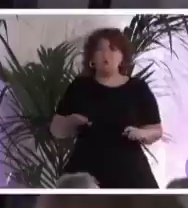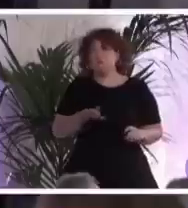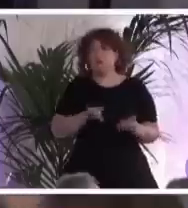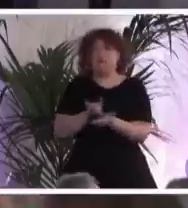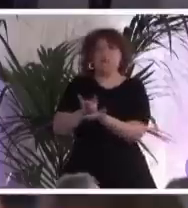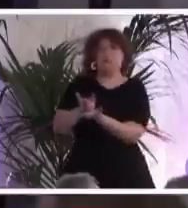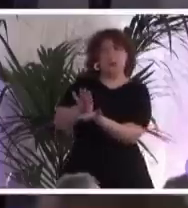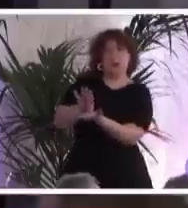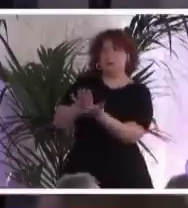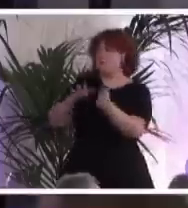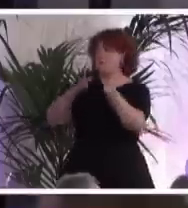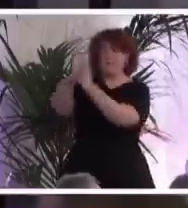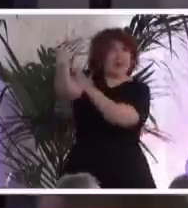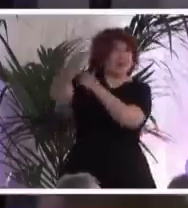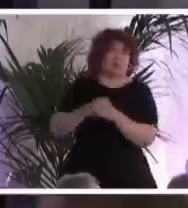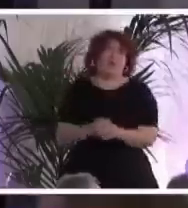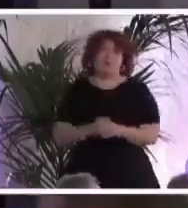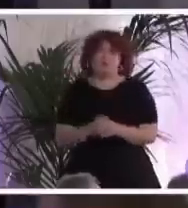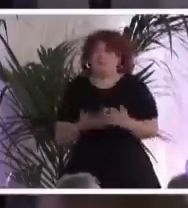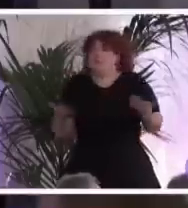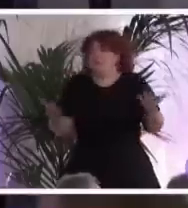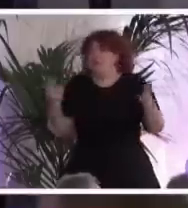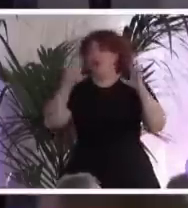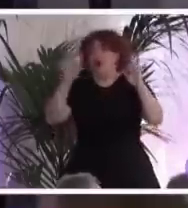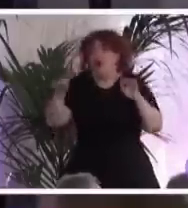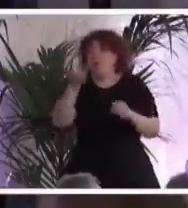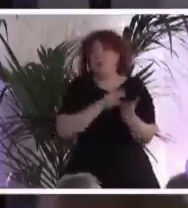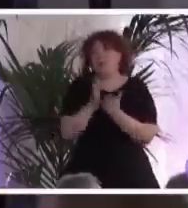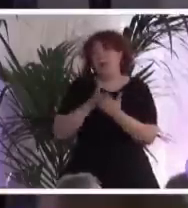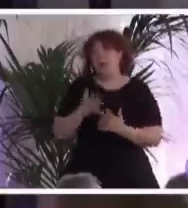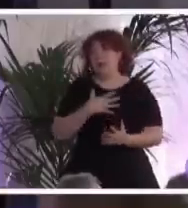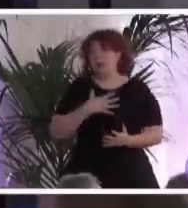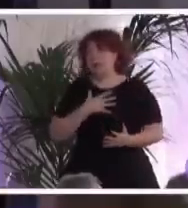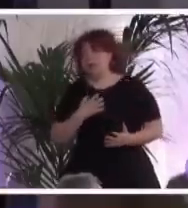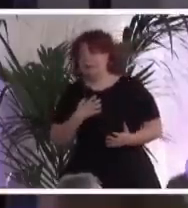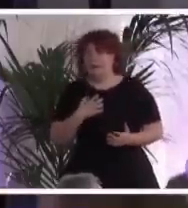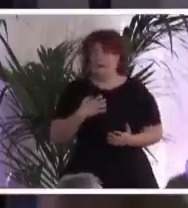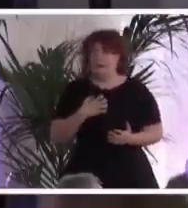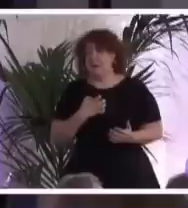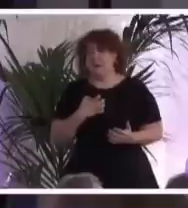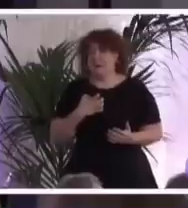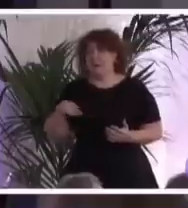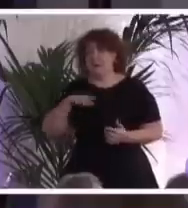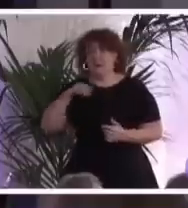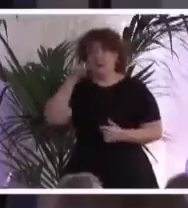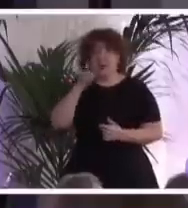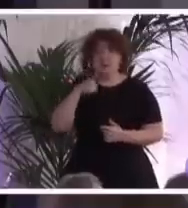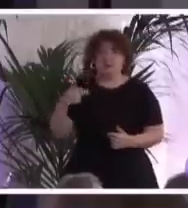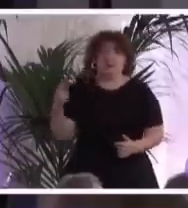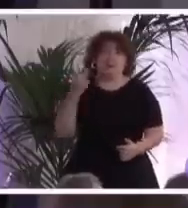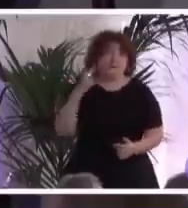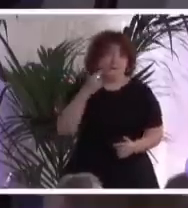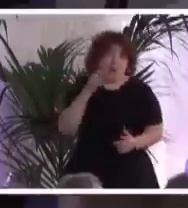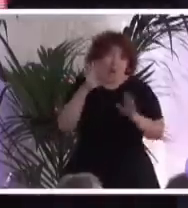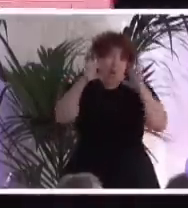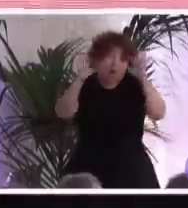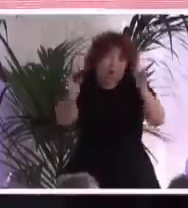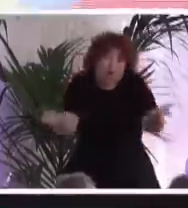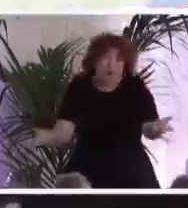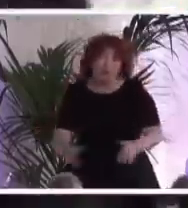para siempre pues hombres normal que no haya muchos periodistas que se atrevan a enfrentarse a estos mafiosos que lógicamente dan